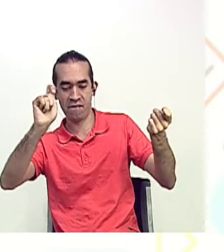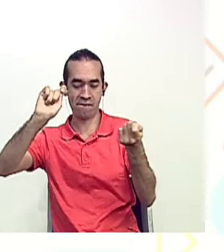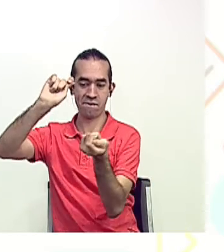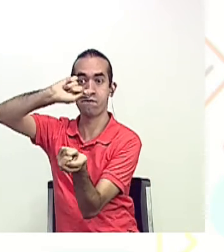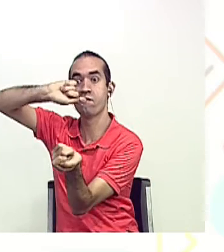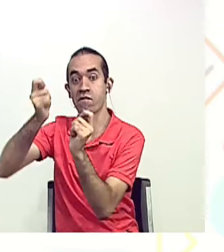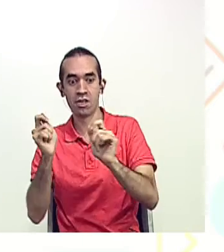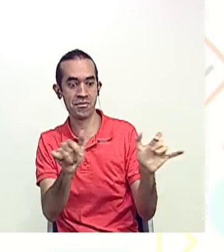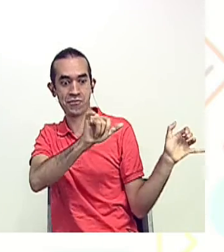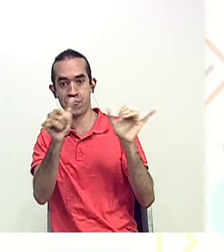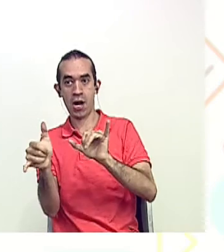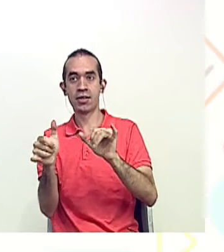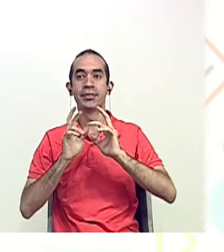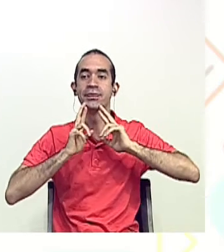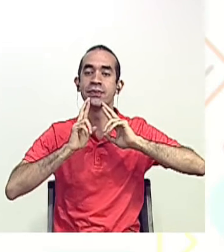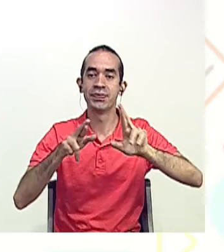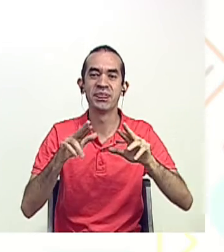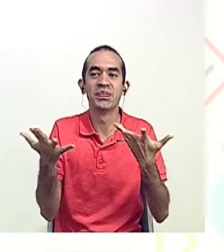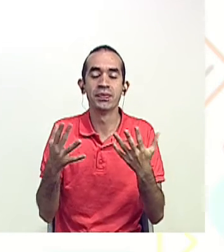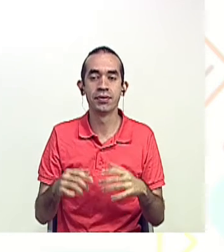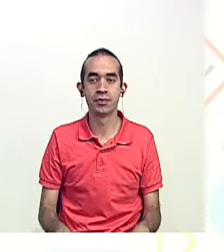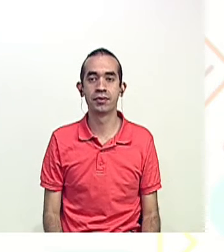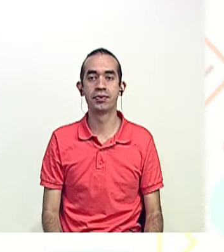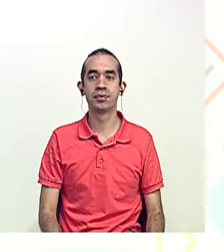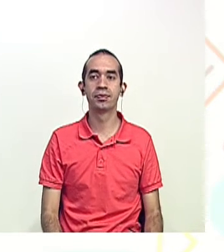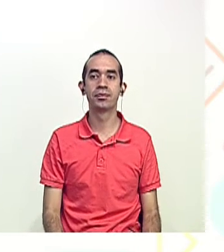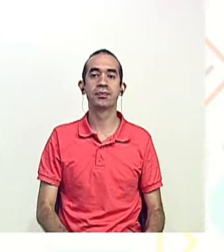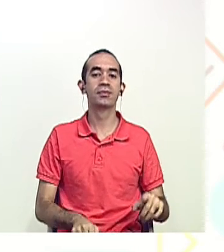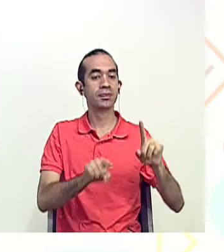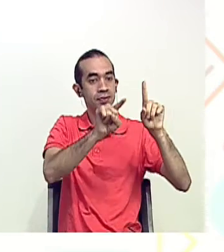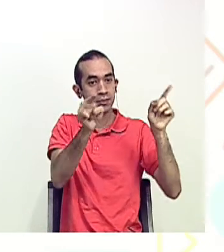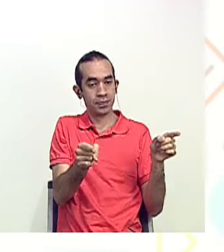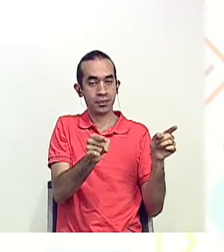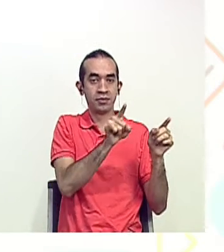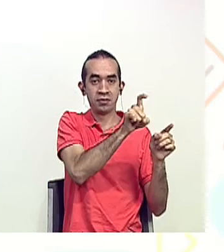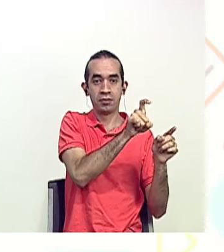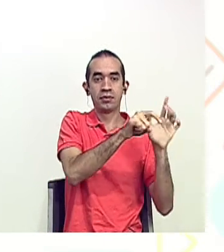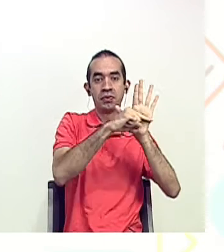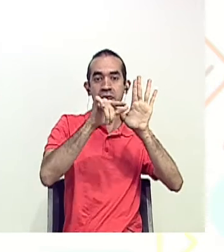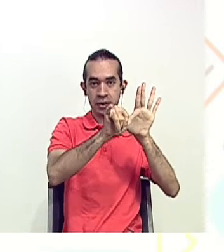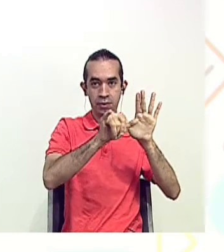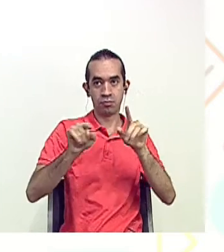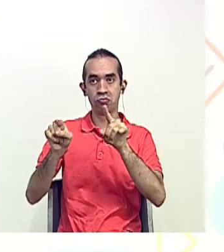obtener como resultado la expresión x menos y